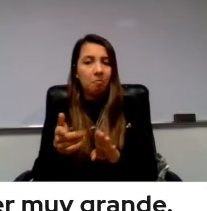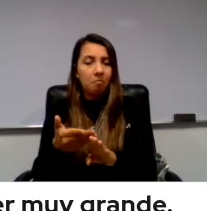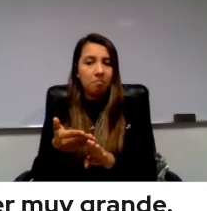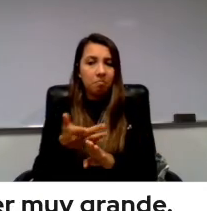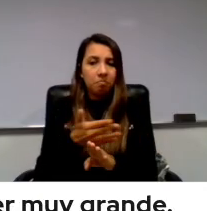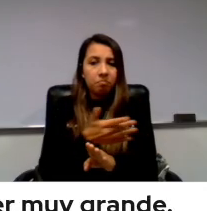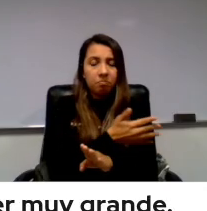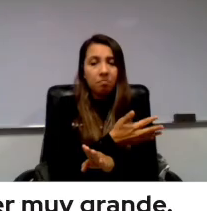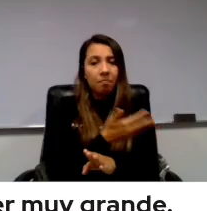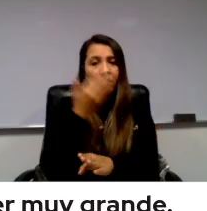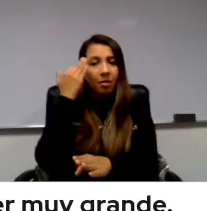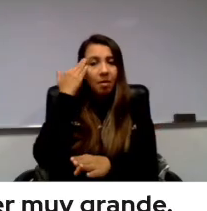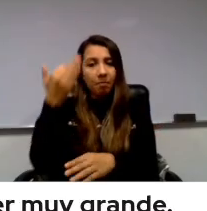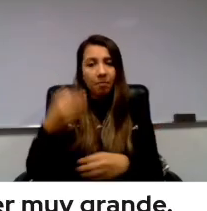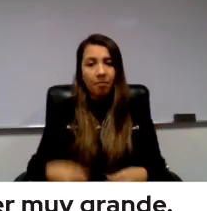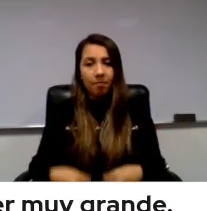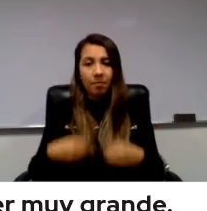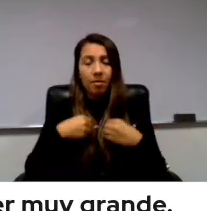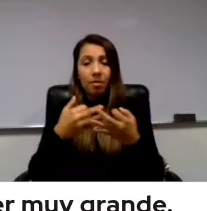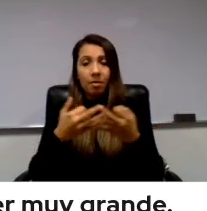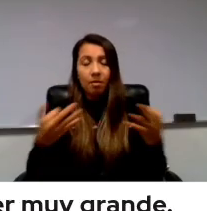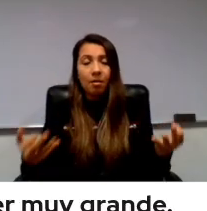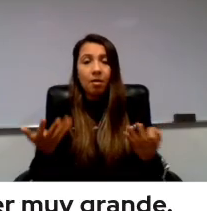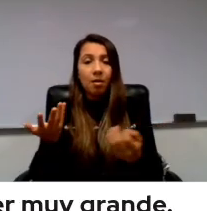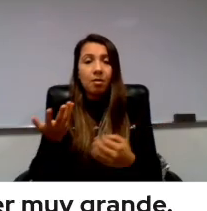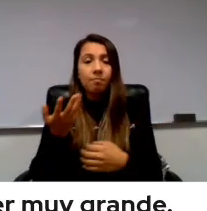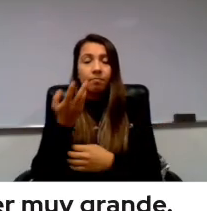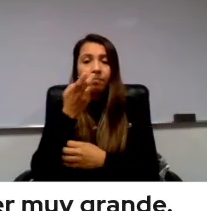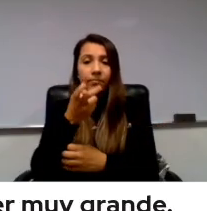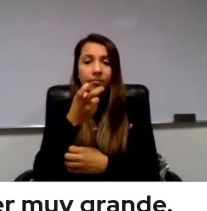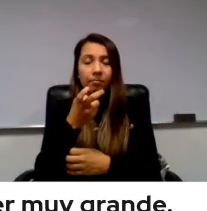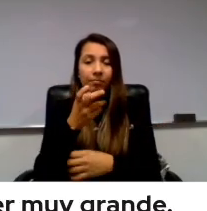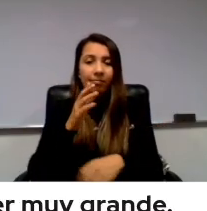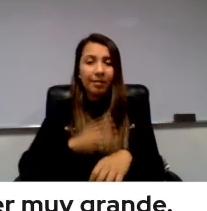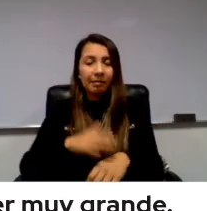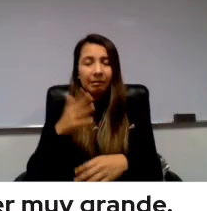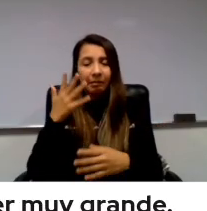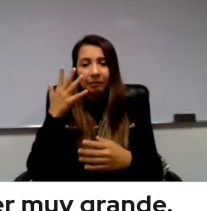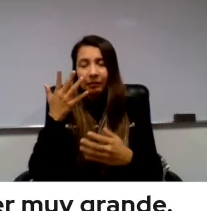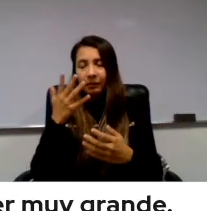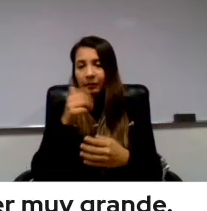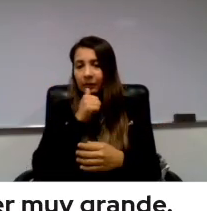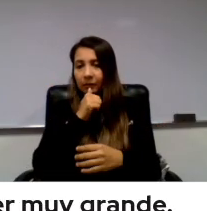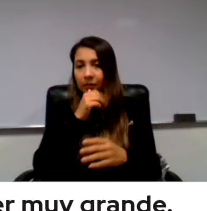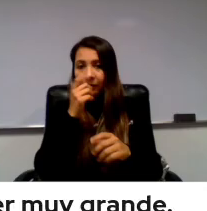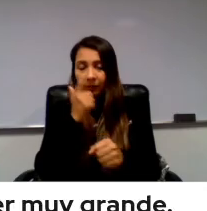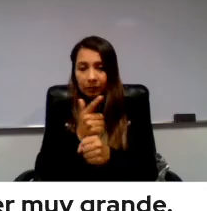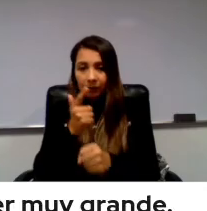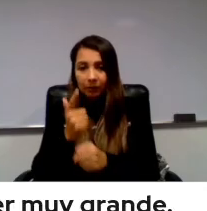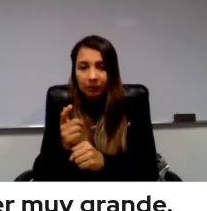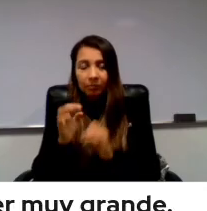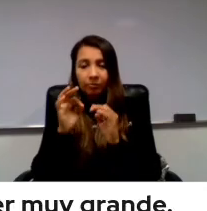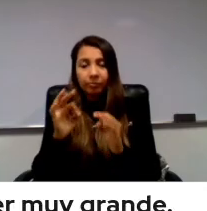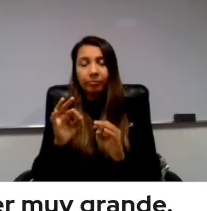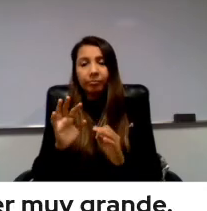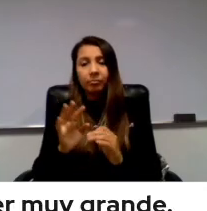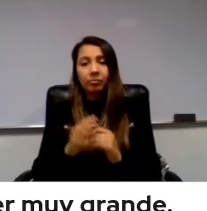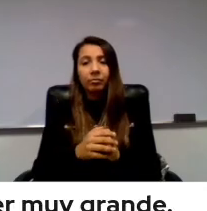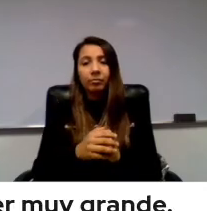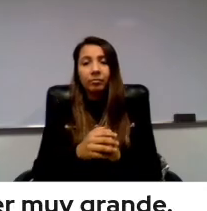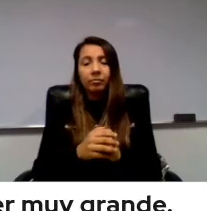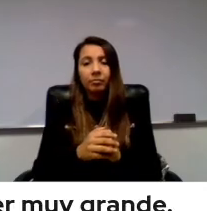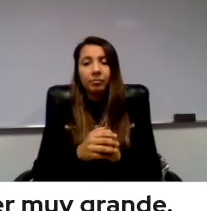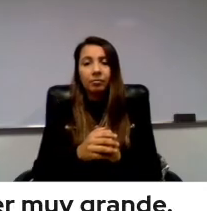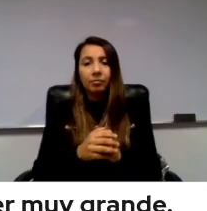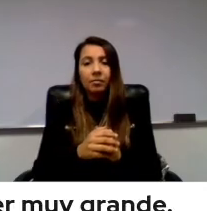tempranas de evolución de la vida en la Tierra, pues son todavía un poco más nebulosas, ¿no? Entonces, bueno, y sobre